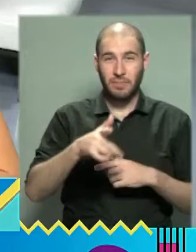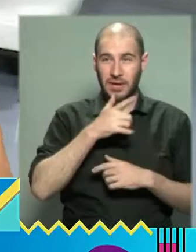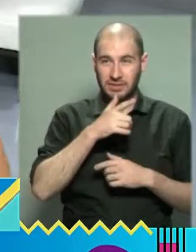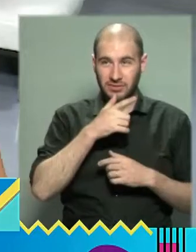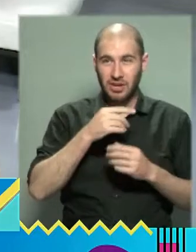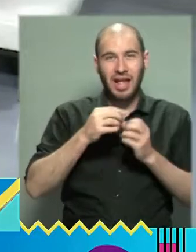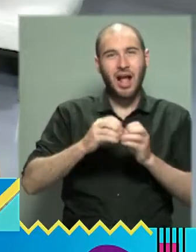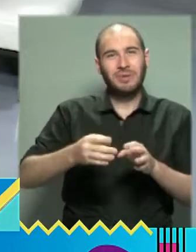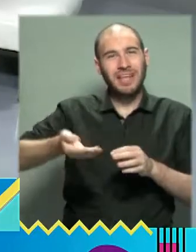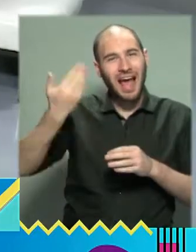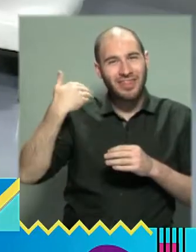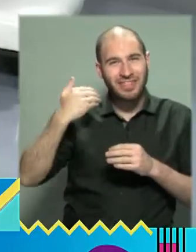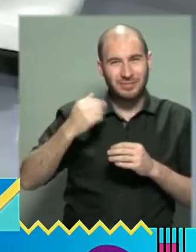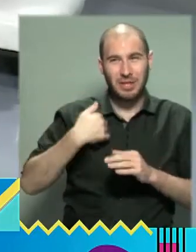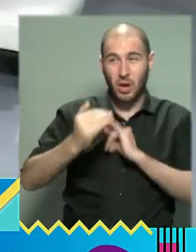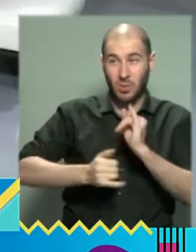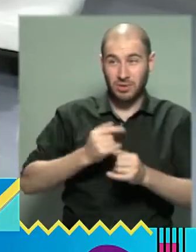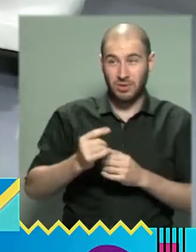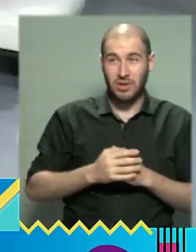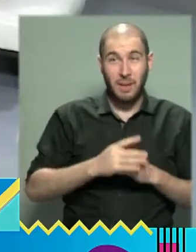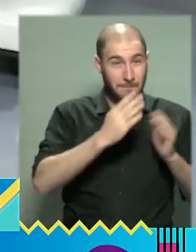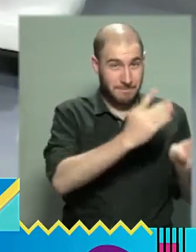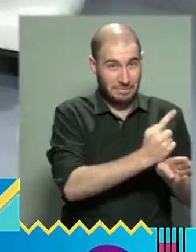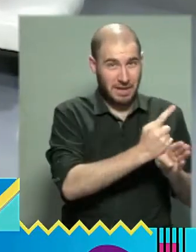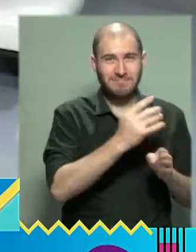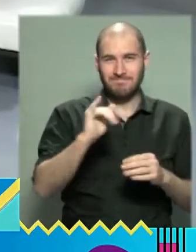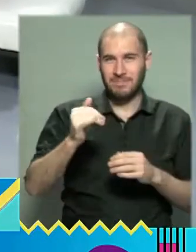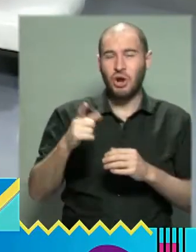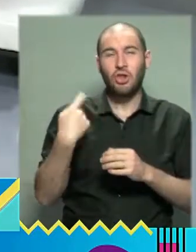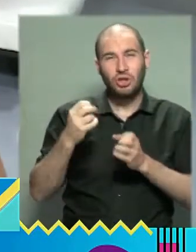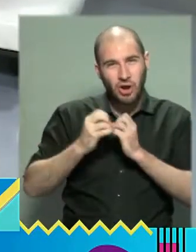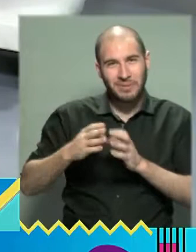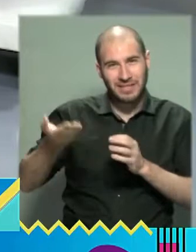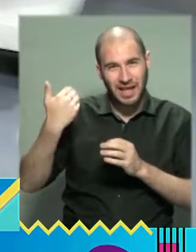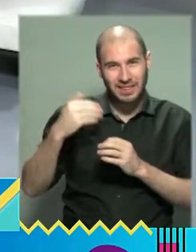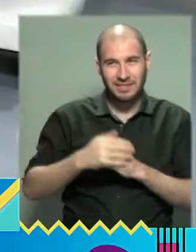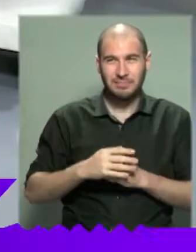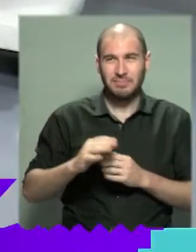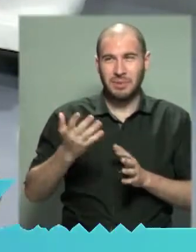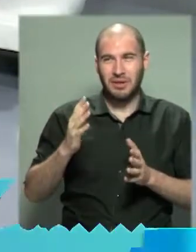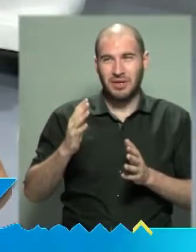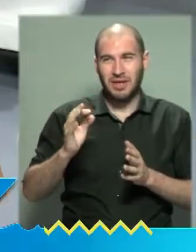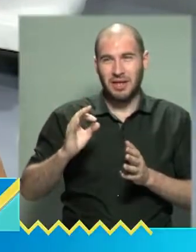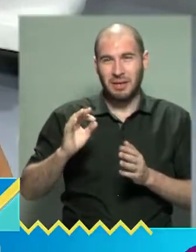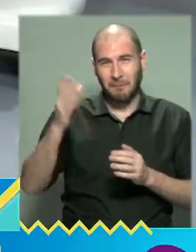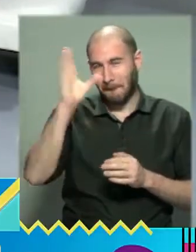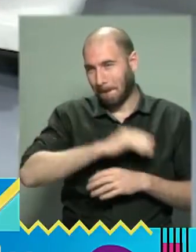Parecidos del inicio. Porque te cuento, bueno, cuando nosotros... el primer ciclo. Exactamente, cuando nosotros arrancamos hace... no me